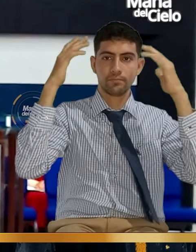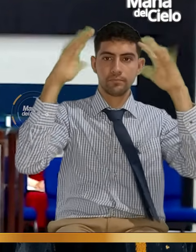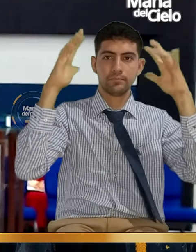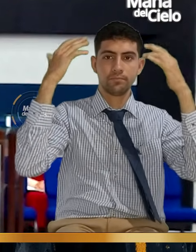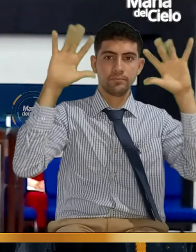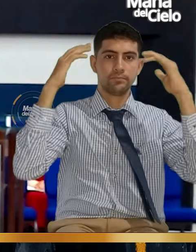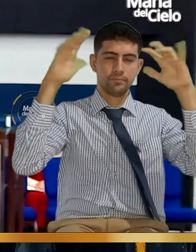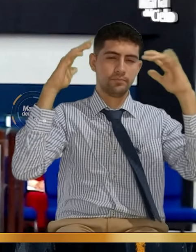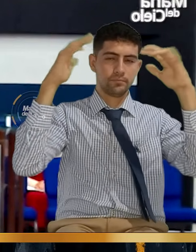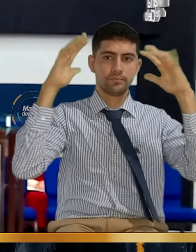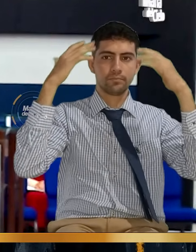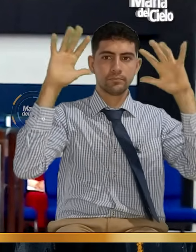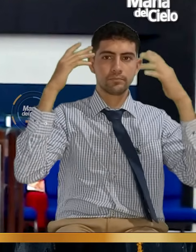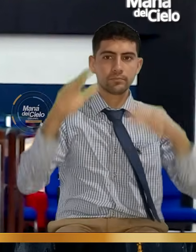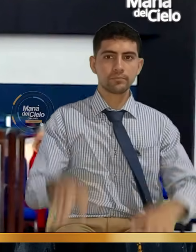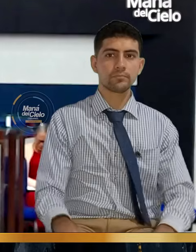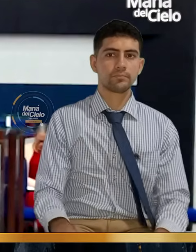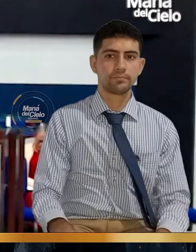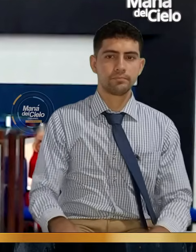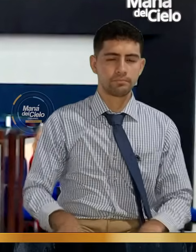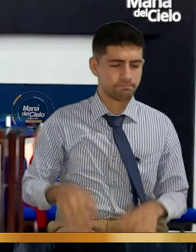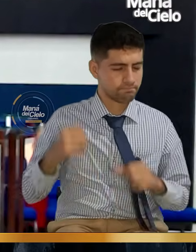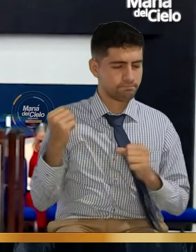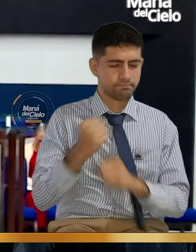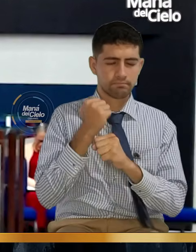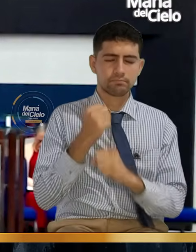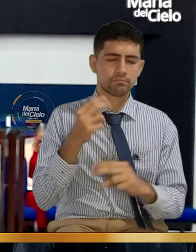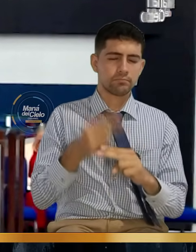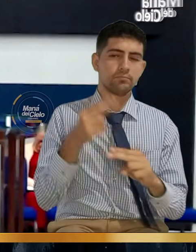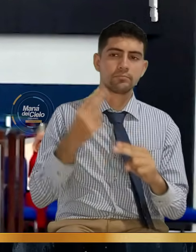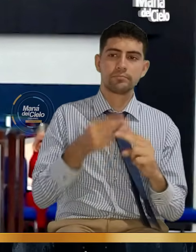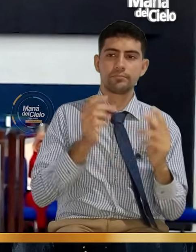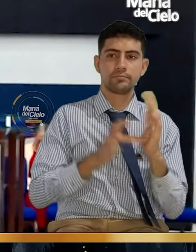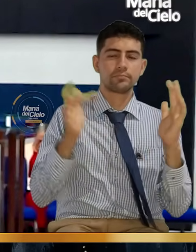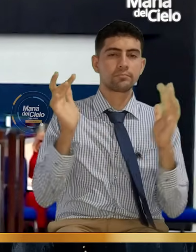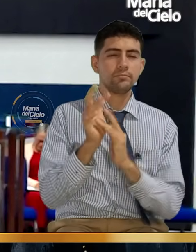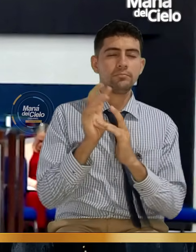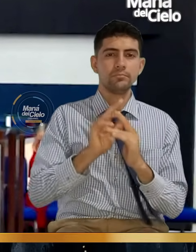Y fue nombrado gobernador de Egipto a través de un sueño que le reveló a Faraón.